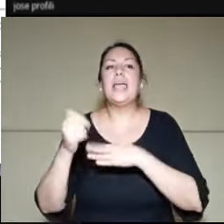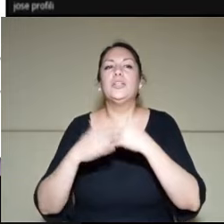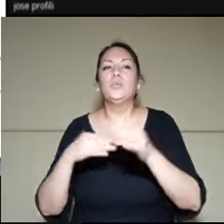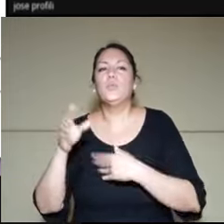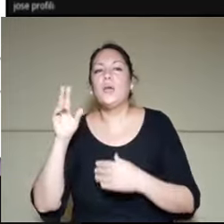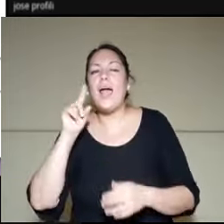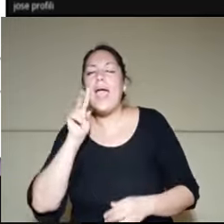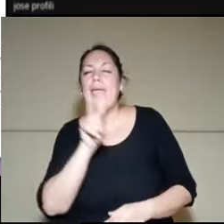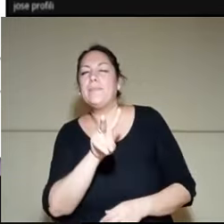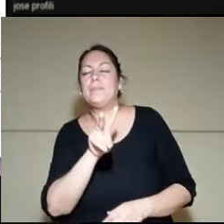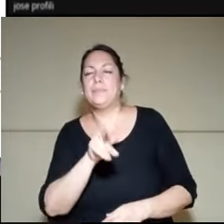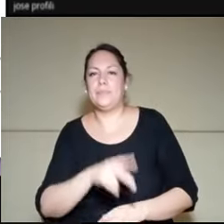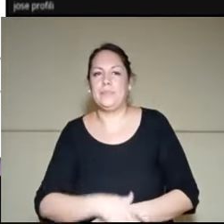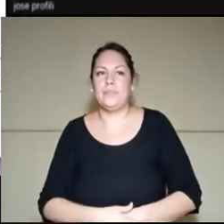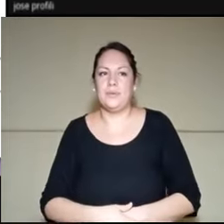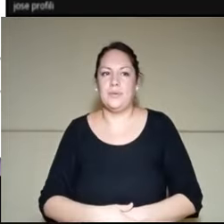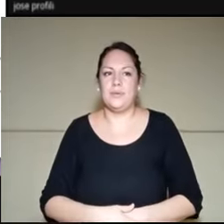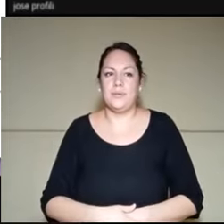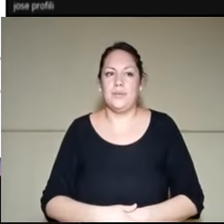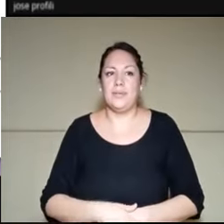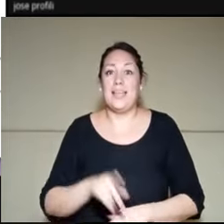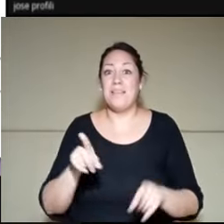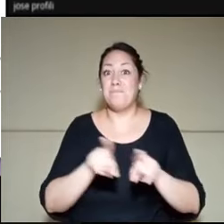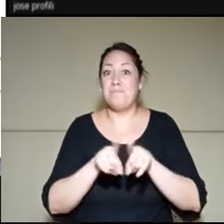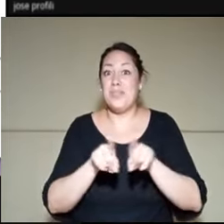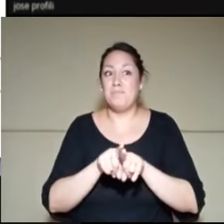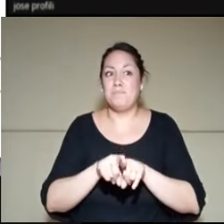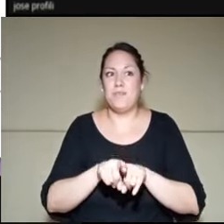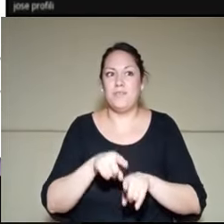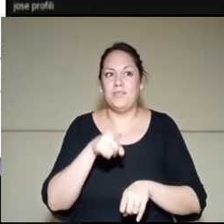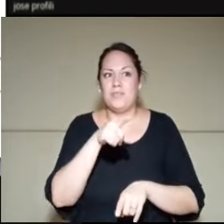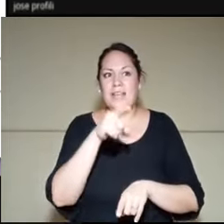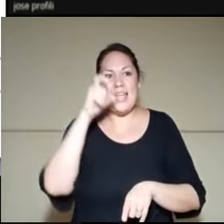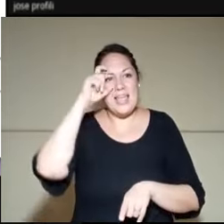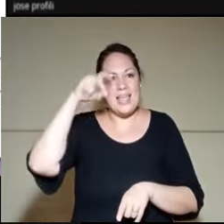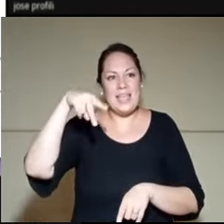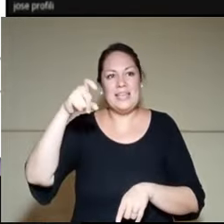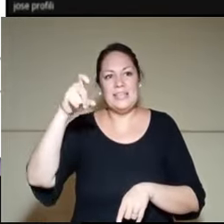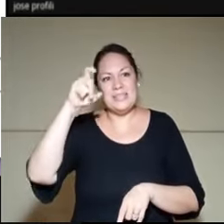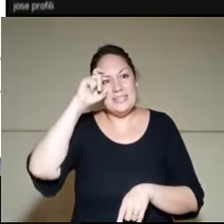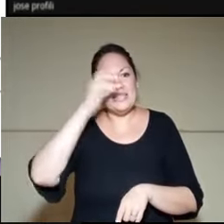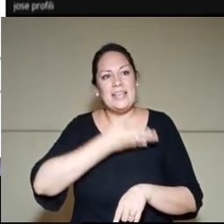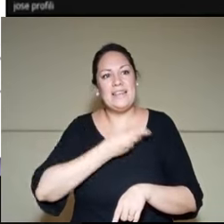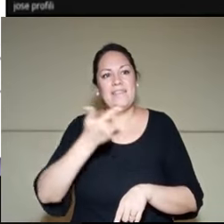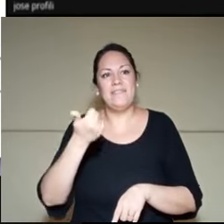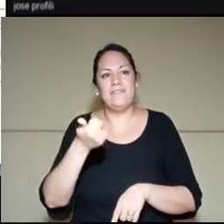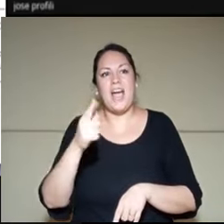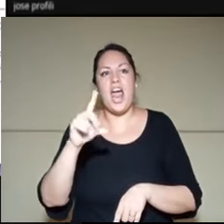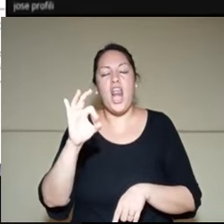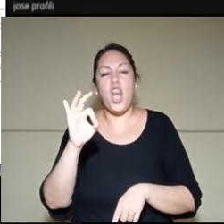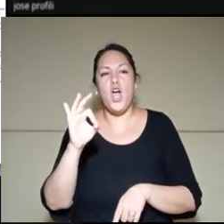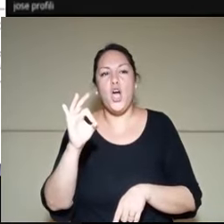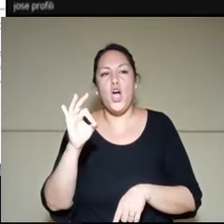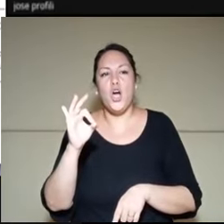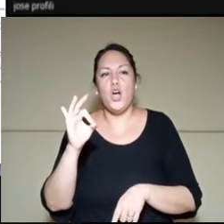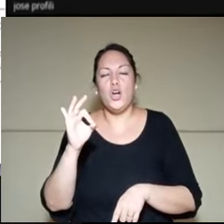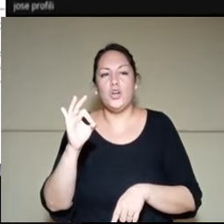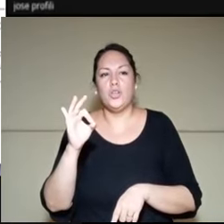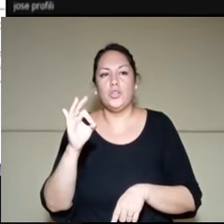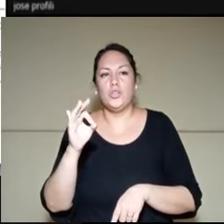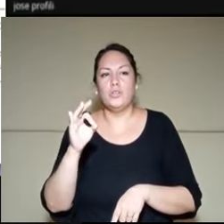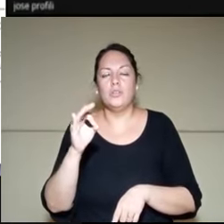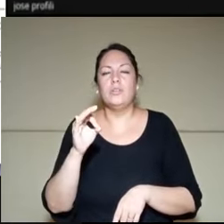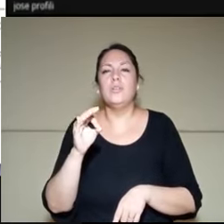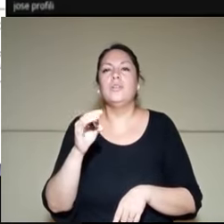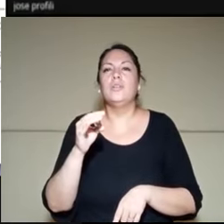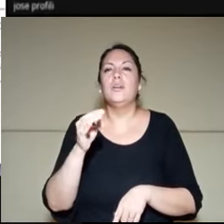esta estructura. Acá, ¿qué hicimos? Al mismo encéfalo que teníamos antes, fíjense yo lo corté por la mitad, le hice un